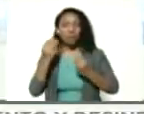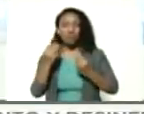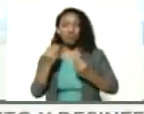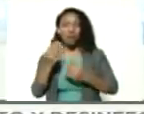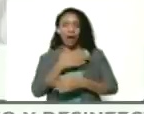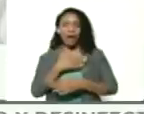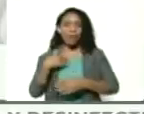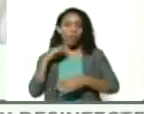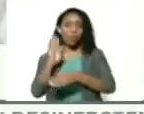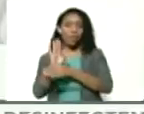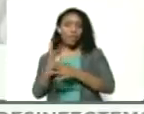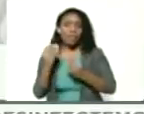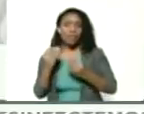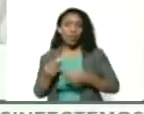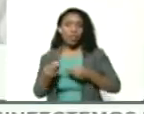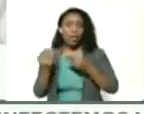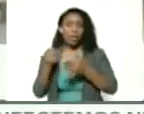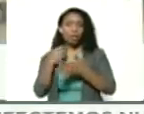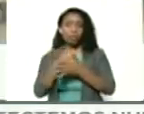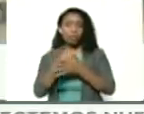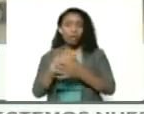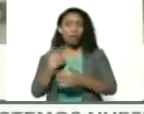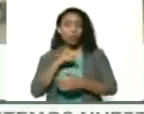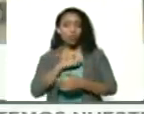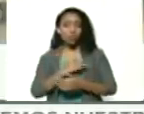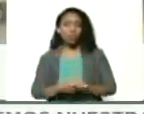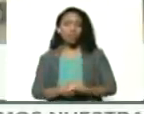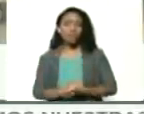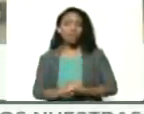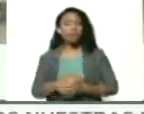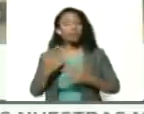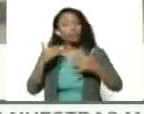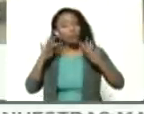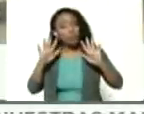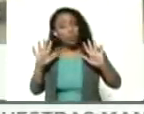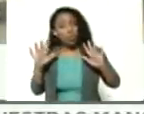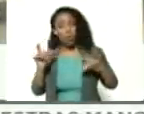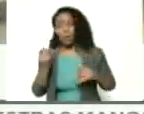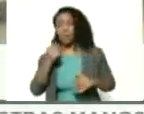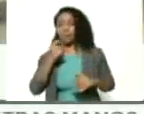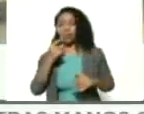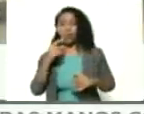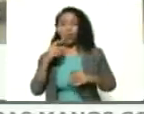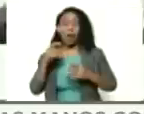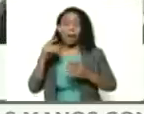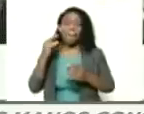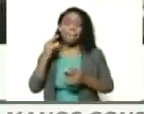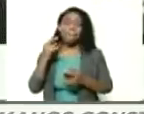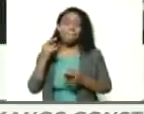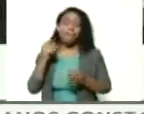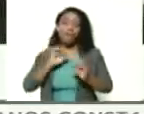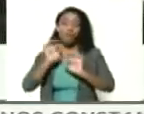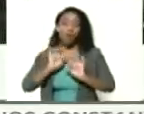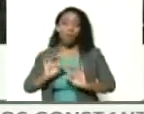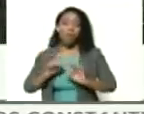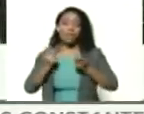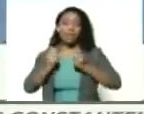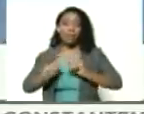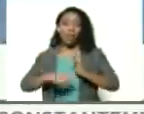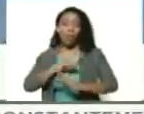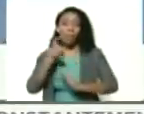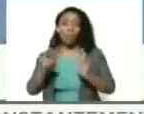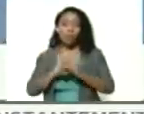cuidar y que tanto ha dado la batalla por nosotros. Y por supuesto los medicamentos, la batería de tratamientos completa en